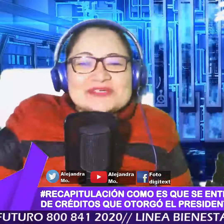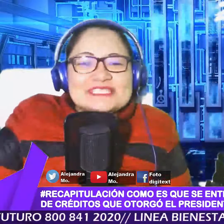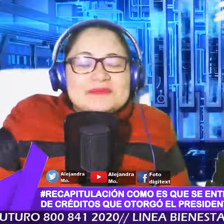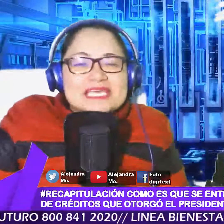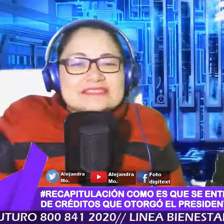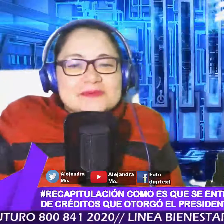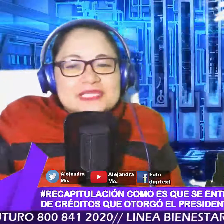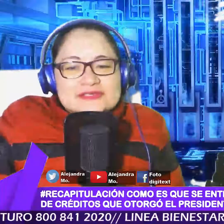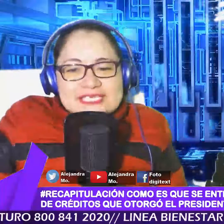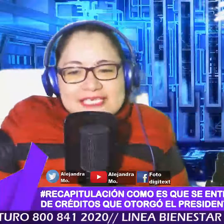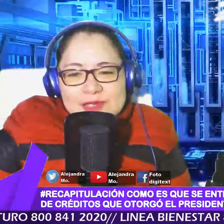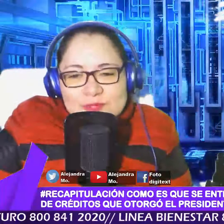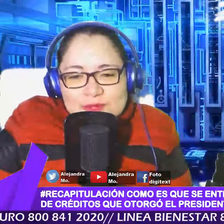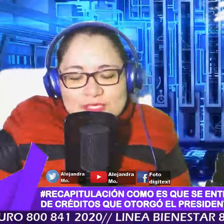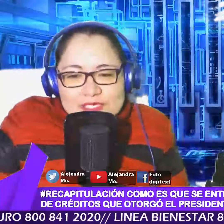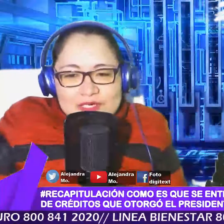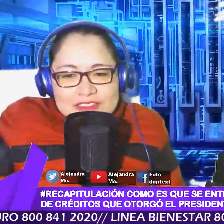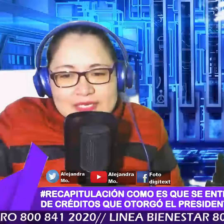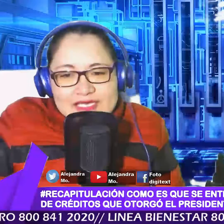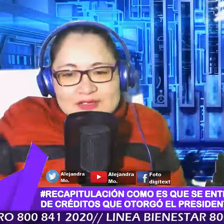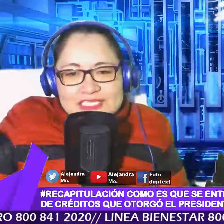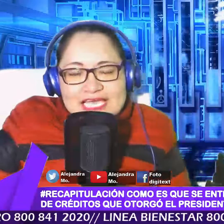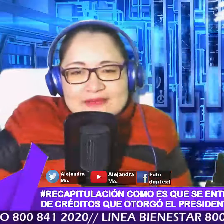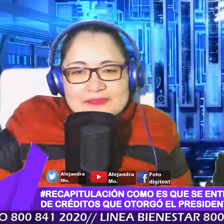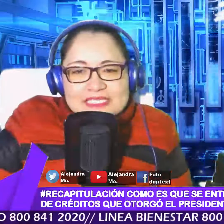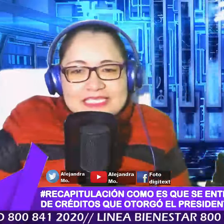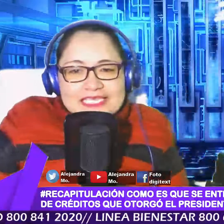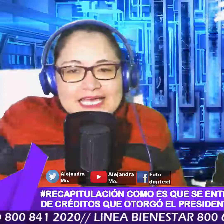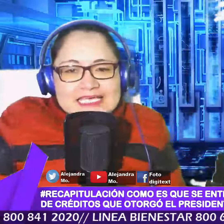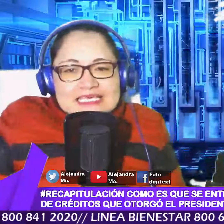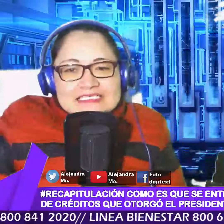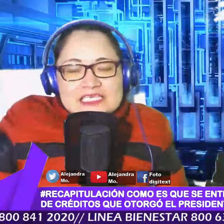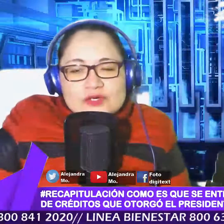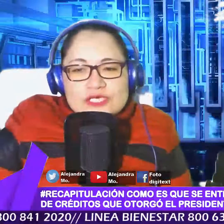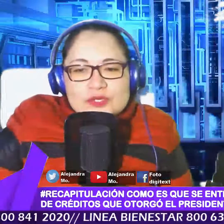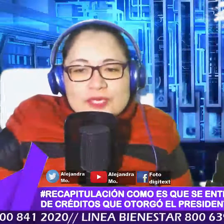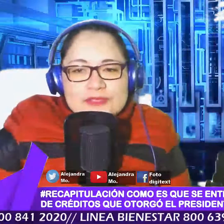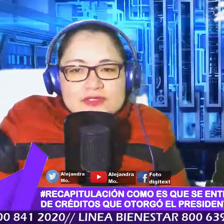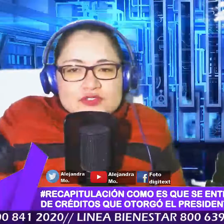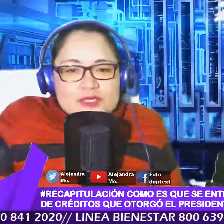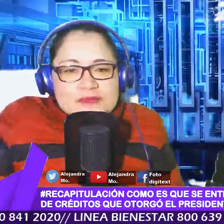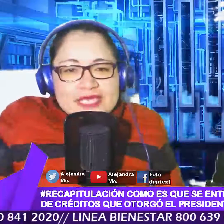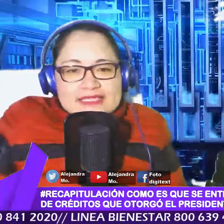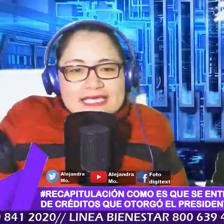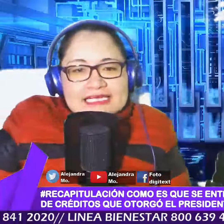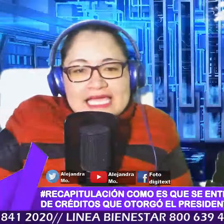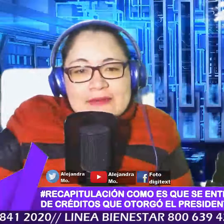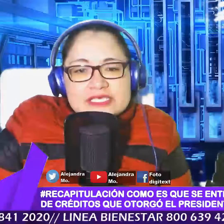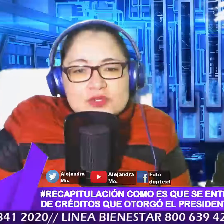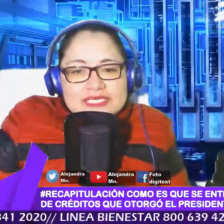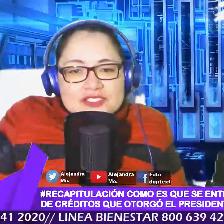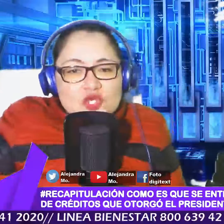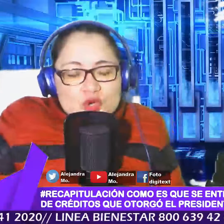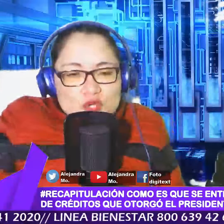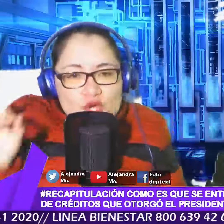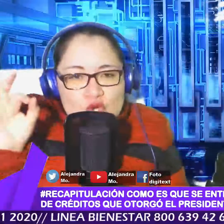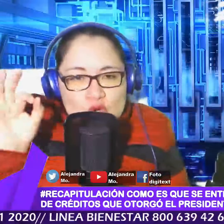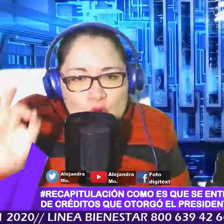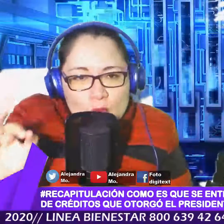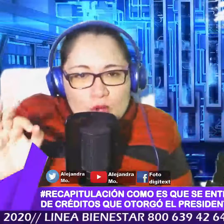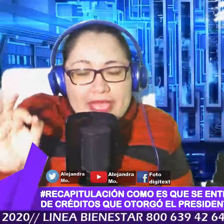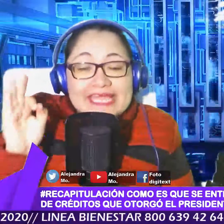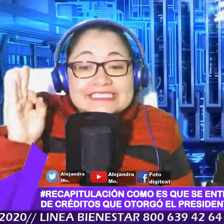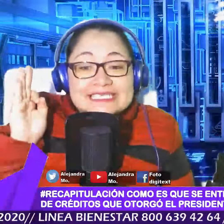Amigos y amigas, bienvenidos aquí a un nuevo video, les doy la cordial bienvenida. 5 de noviembre de 2020, recapitulación.